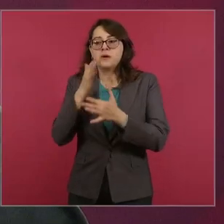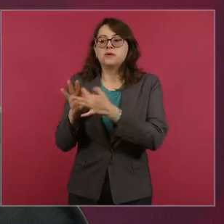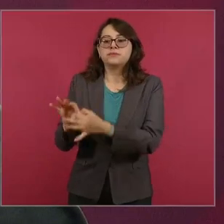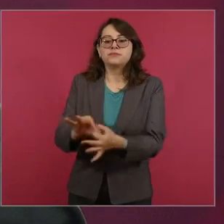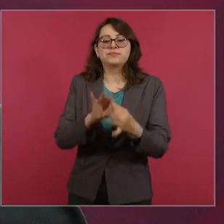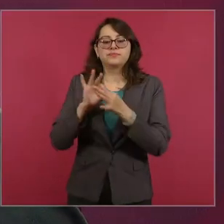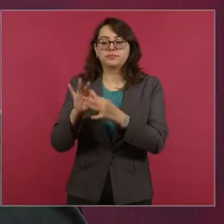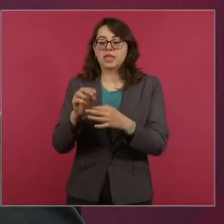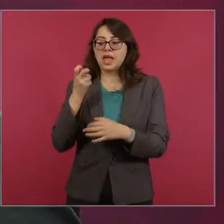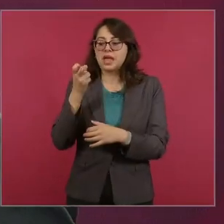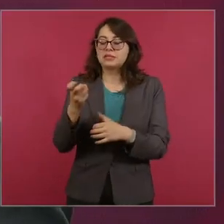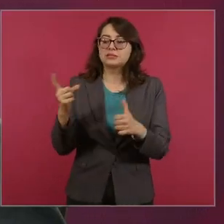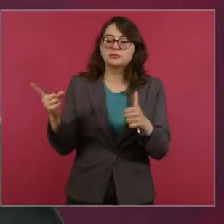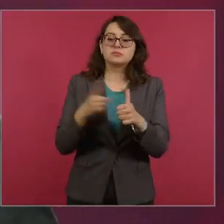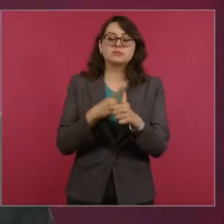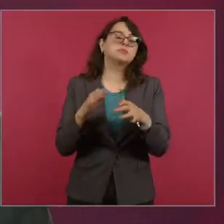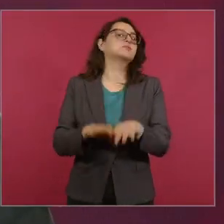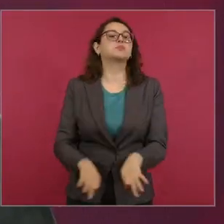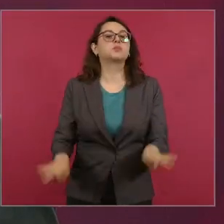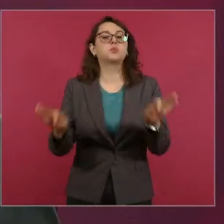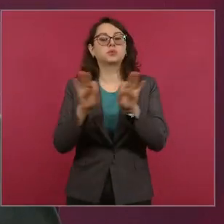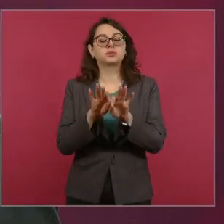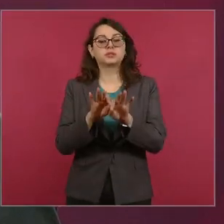aquí recuerdo lo que decía